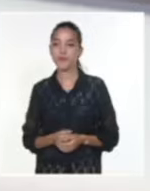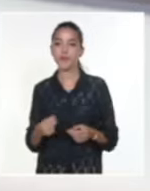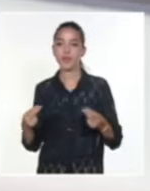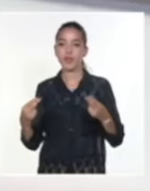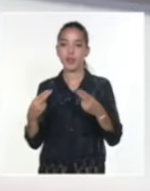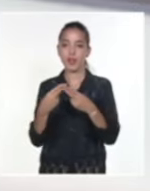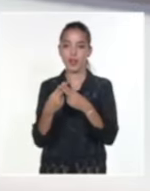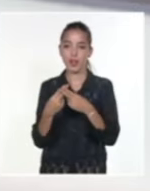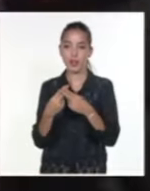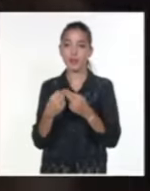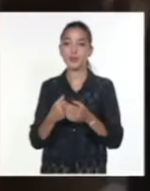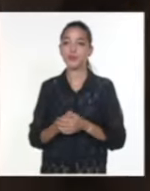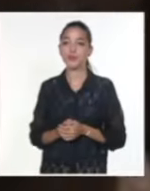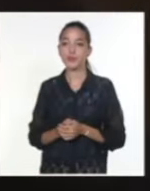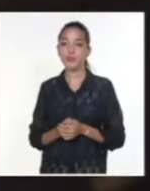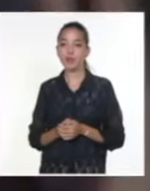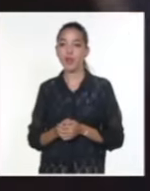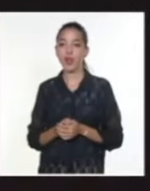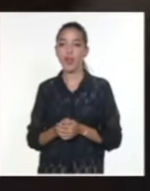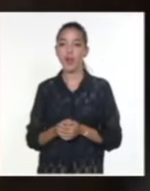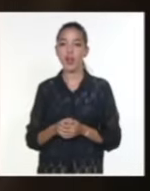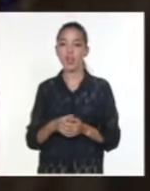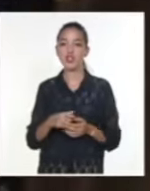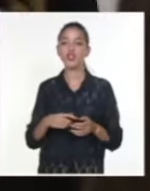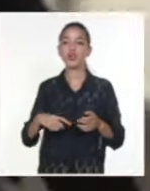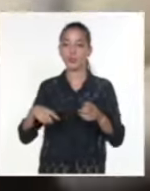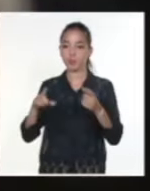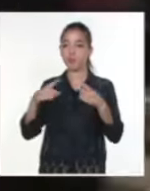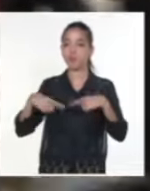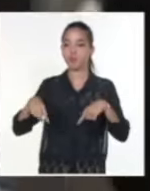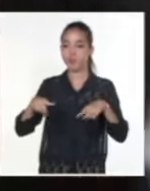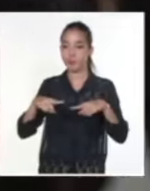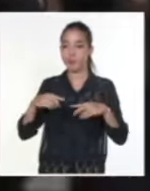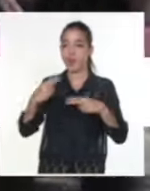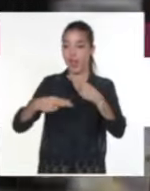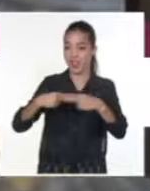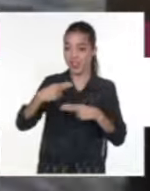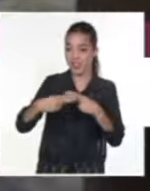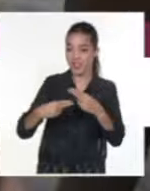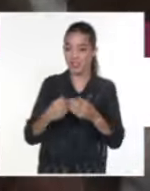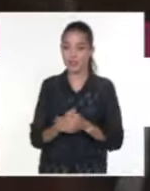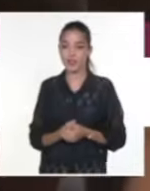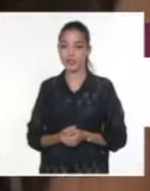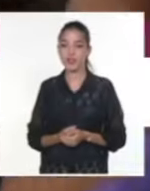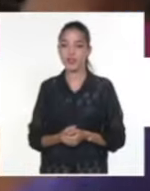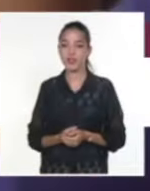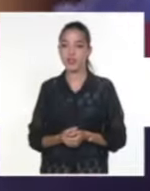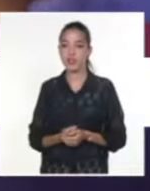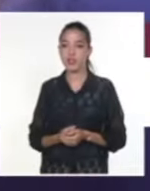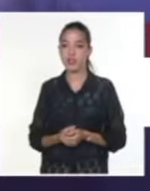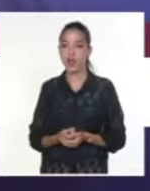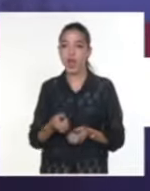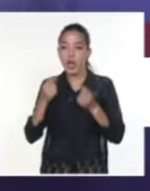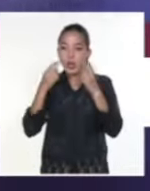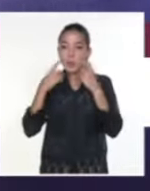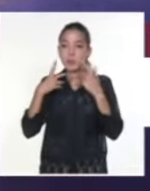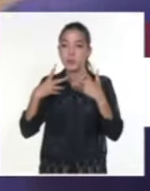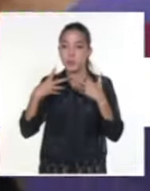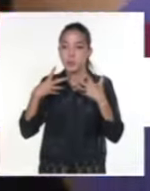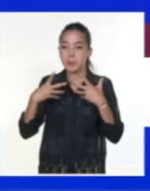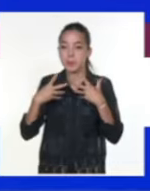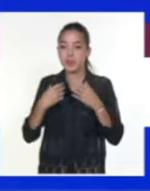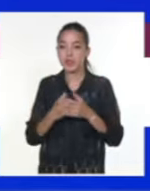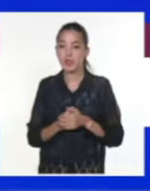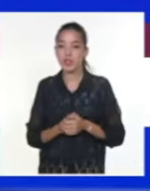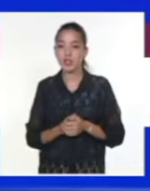defensa de todo el mundo. El foco de los temas fueron las tensiones entre Rusia y Ucrania. Al presentarse como invitado al foro, el